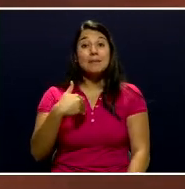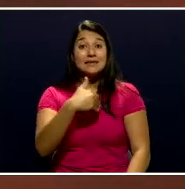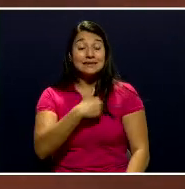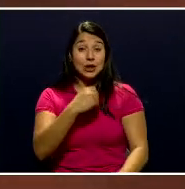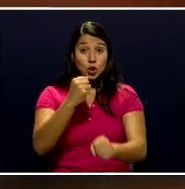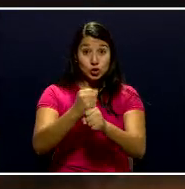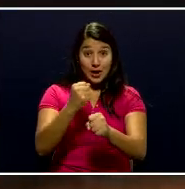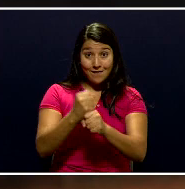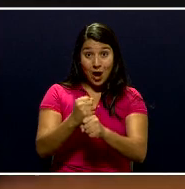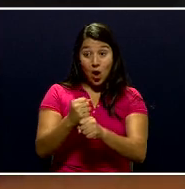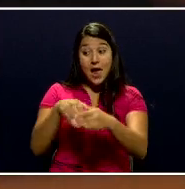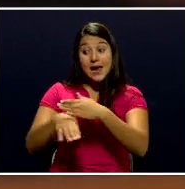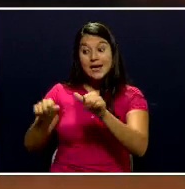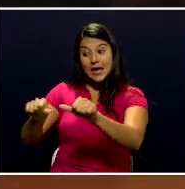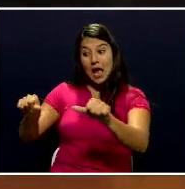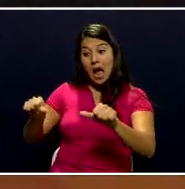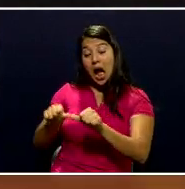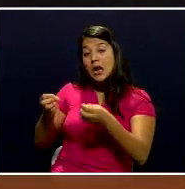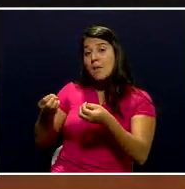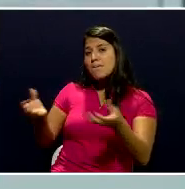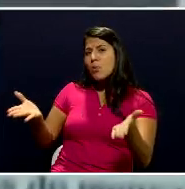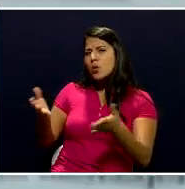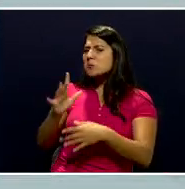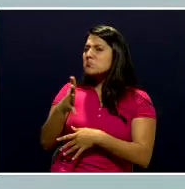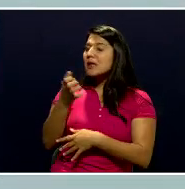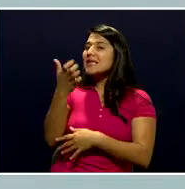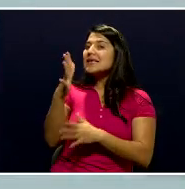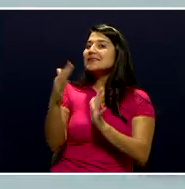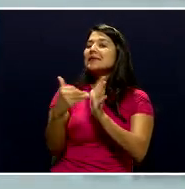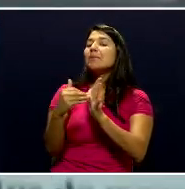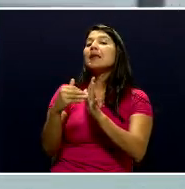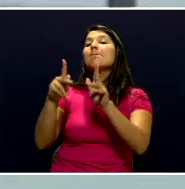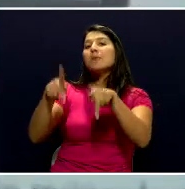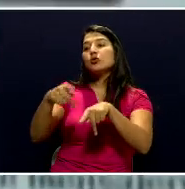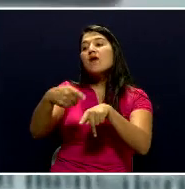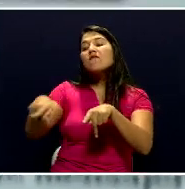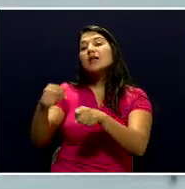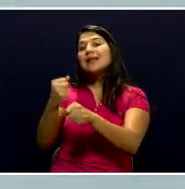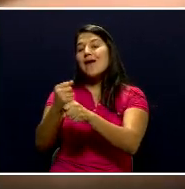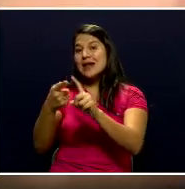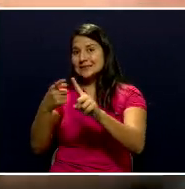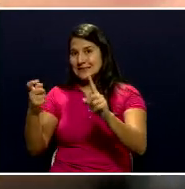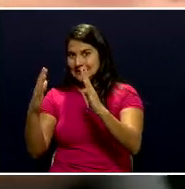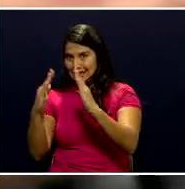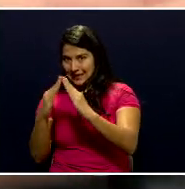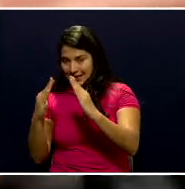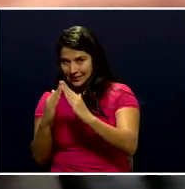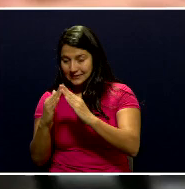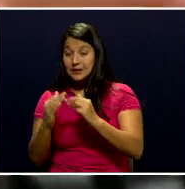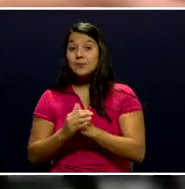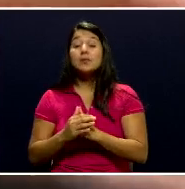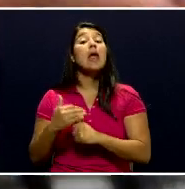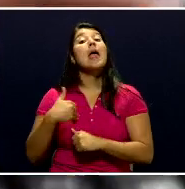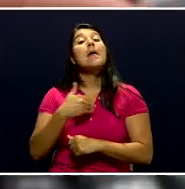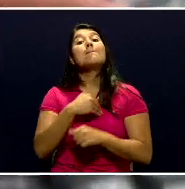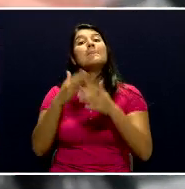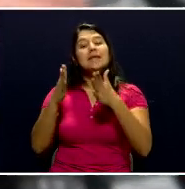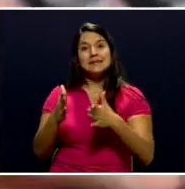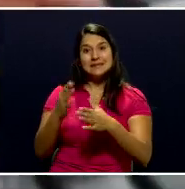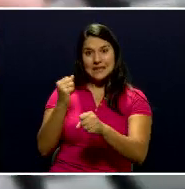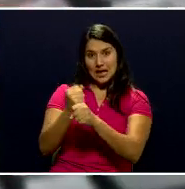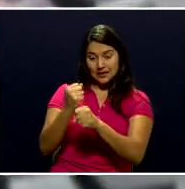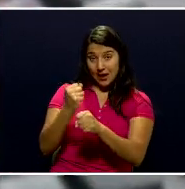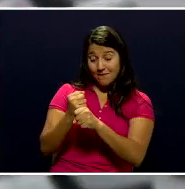de Trabajo, solo en el sector público hay cerca de 15,000 personas realizando teletrabajo. La jerarca de esta cartera señaló además que la cifra